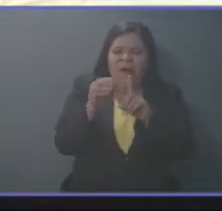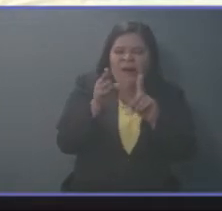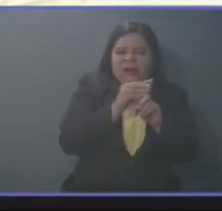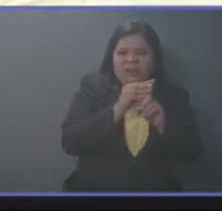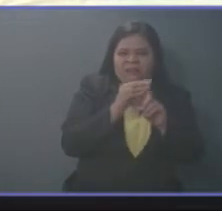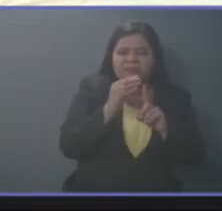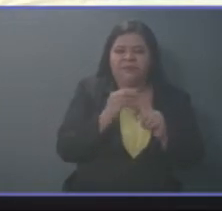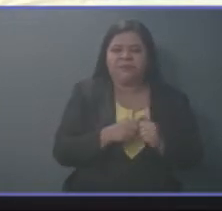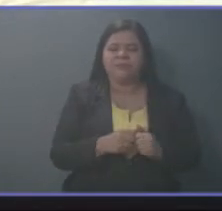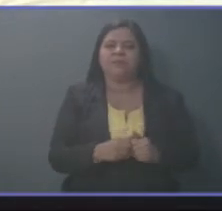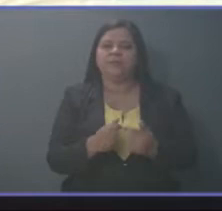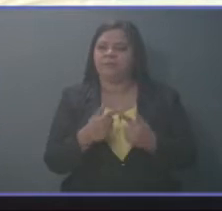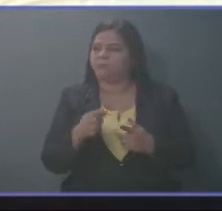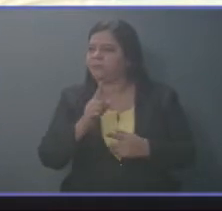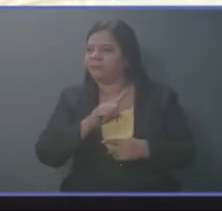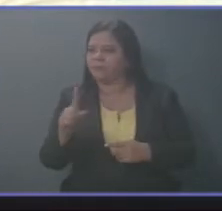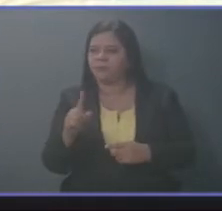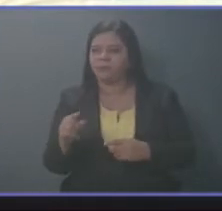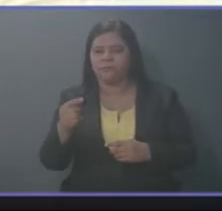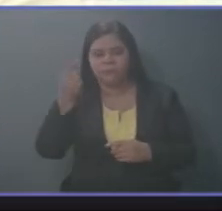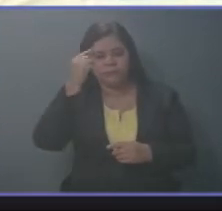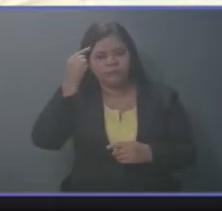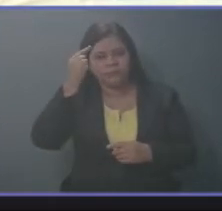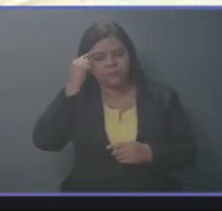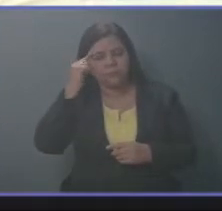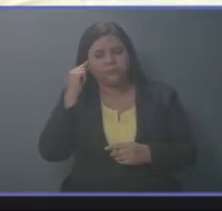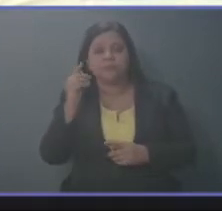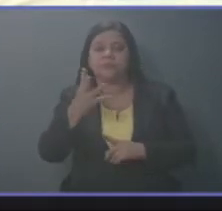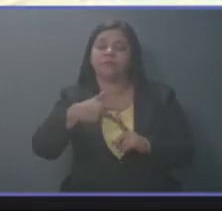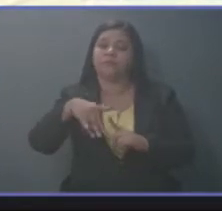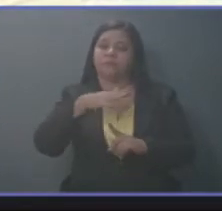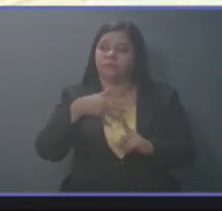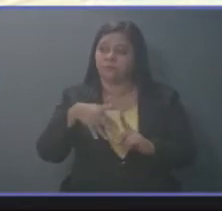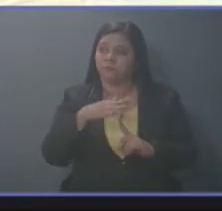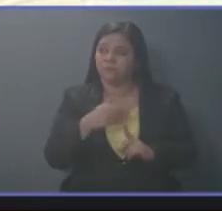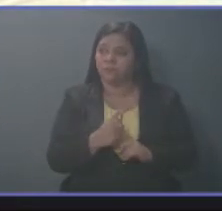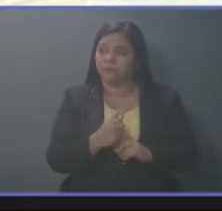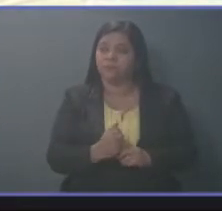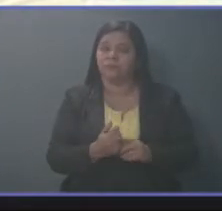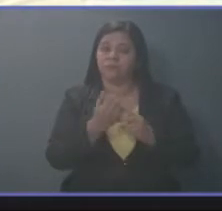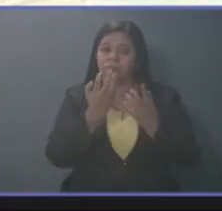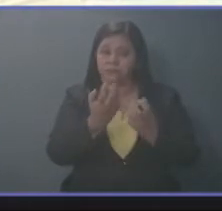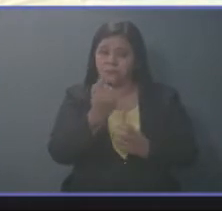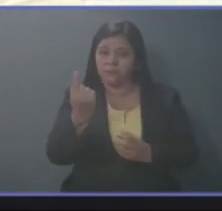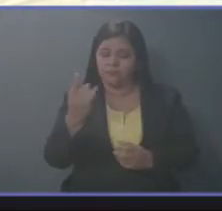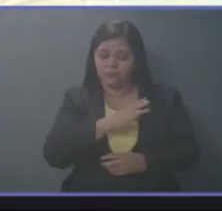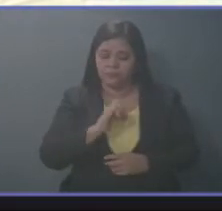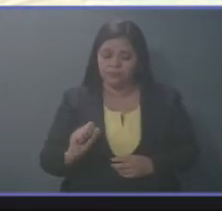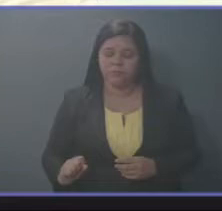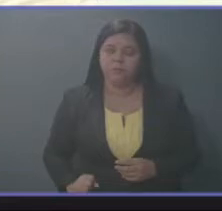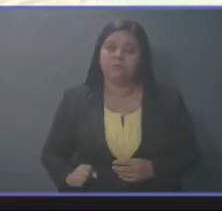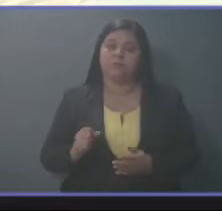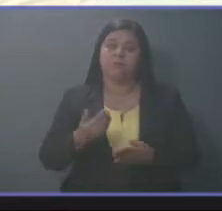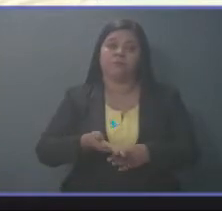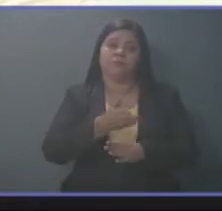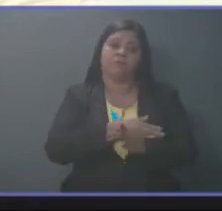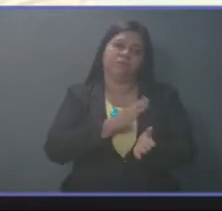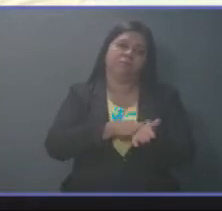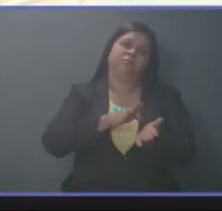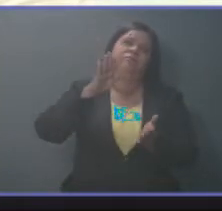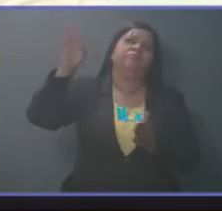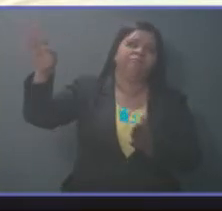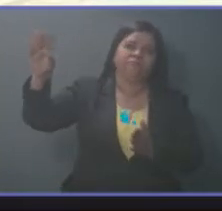del COVID-19 no se haya considerado la situación de las personas salvadoreñas que se encontraban fuera del